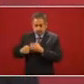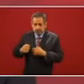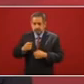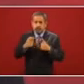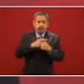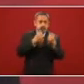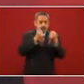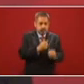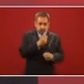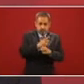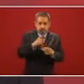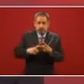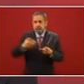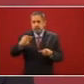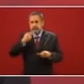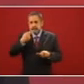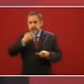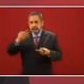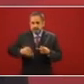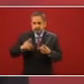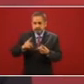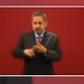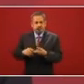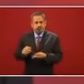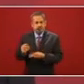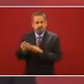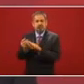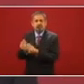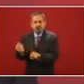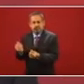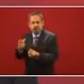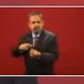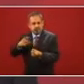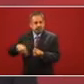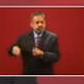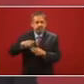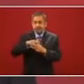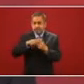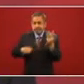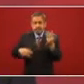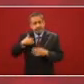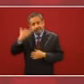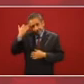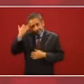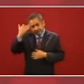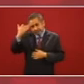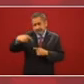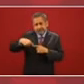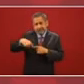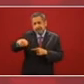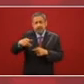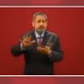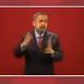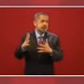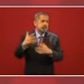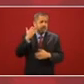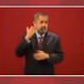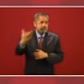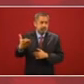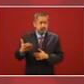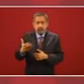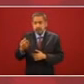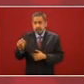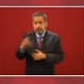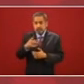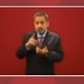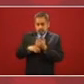seguridad, segundo eficacia y tercero efectividad poblacional, tardan en promedio, aún en los casos